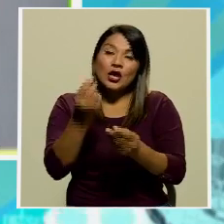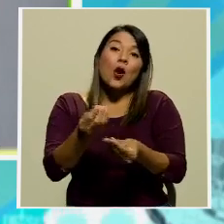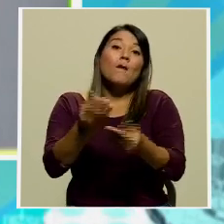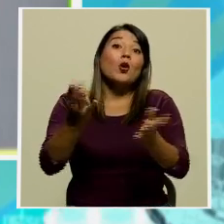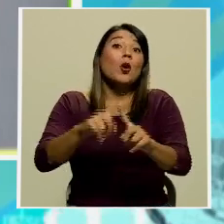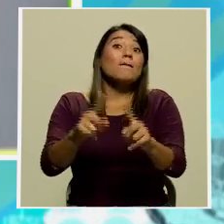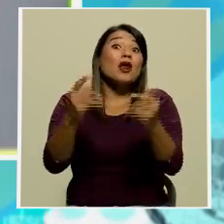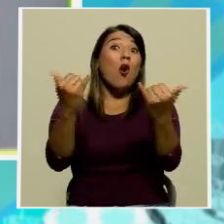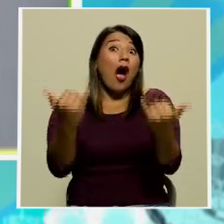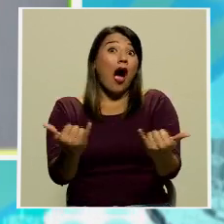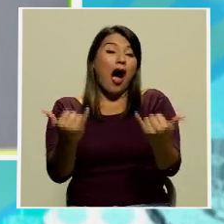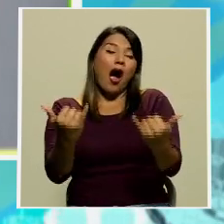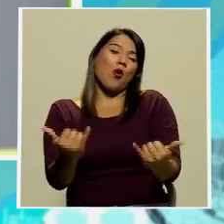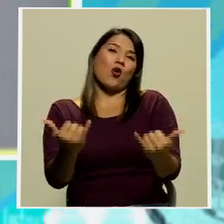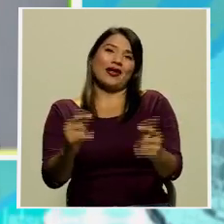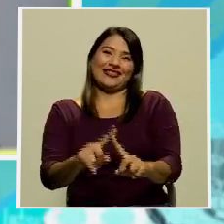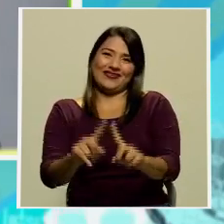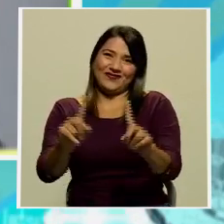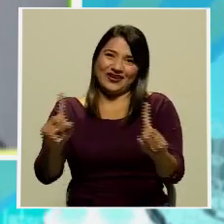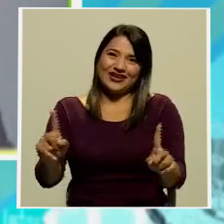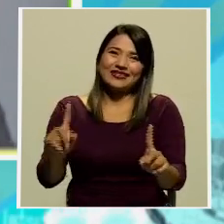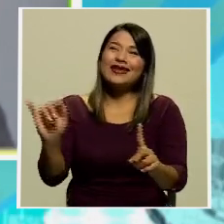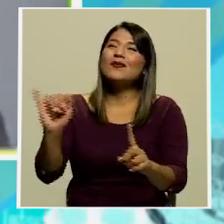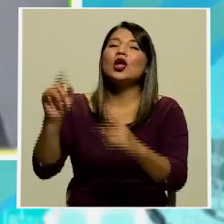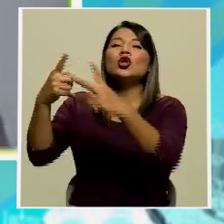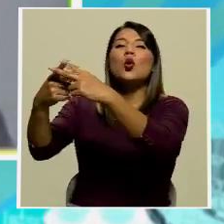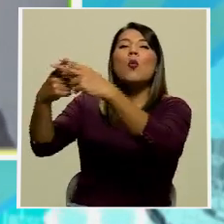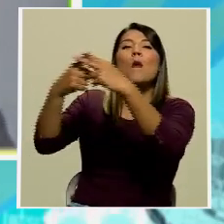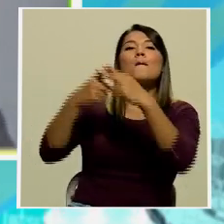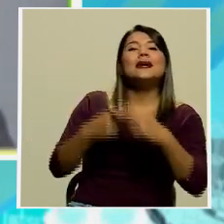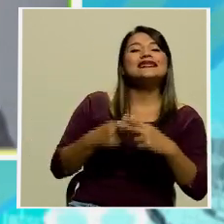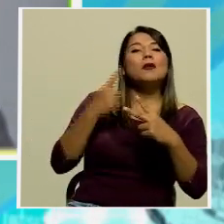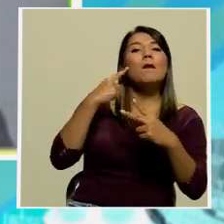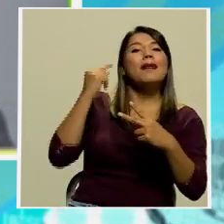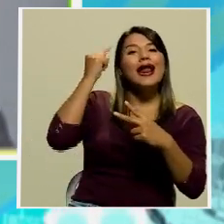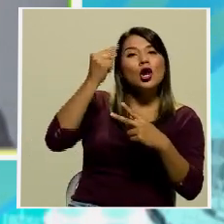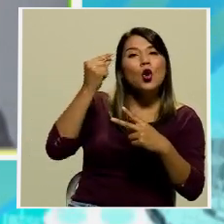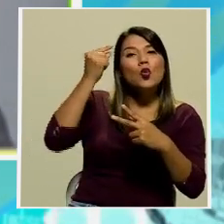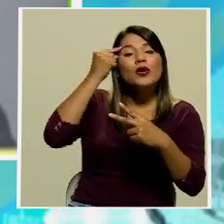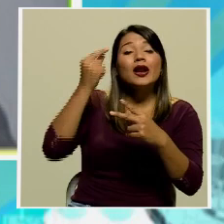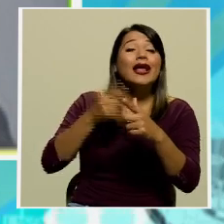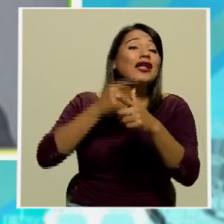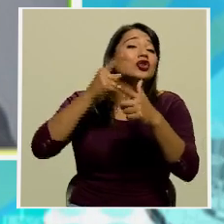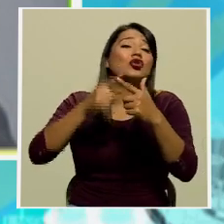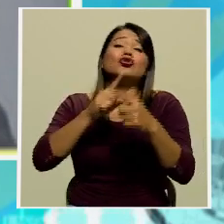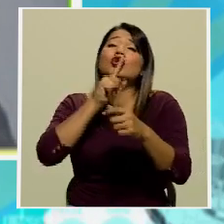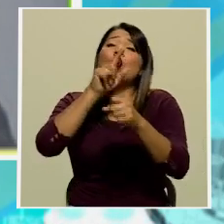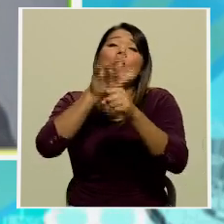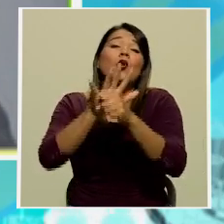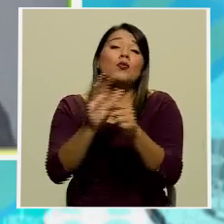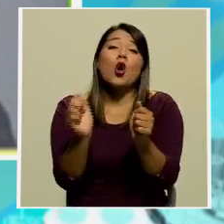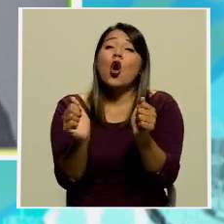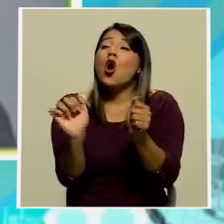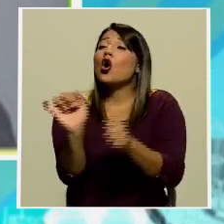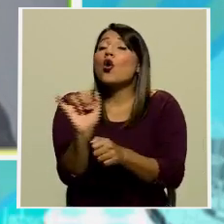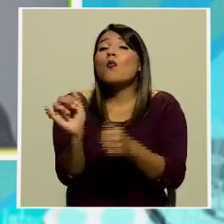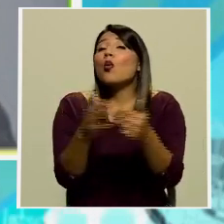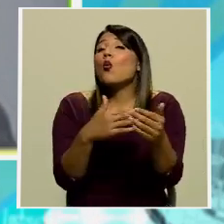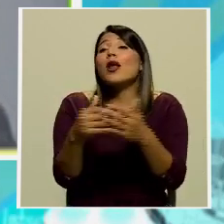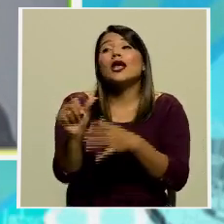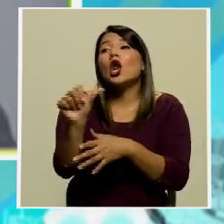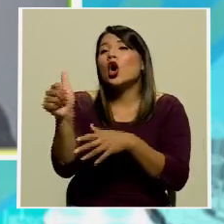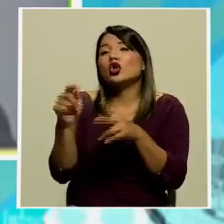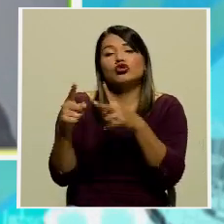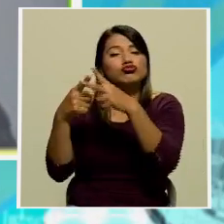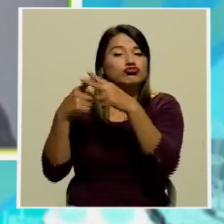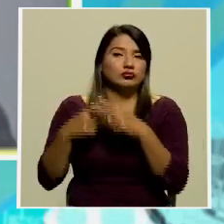como un crédito a las arcas públicas, pues el compromiso es el de cualquier otro crédito y es el de irlo pagando en la medida en